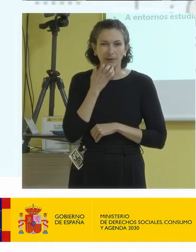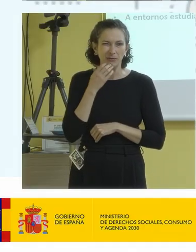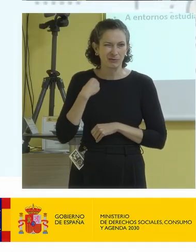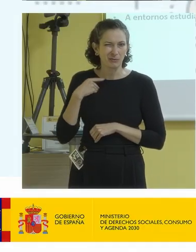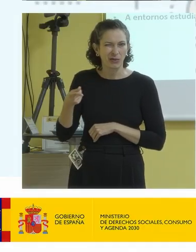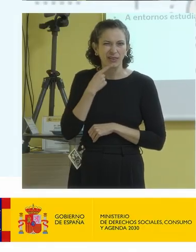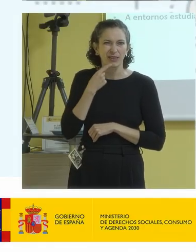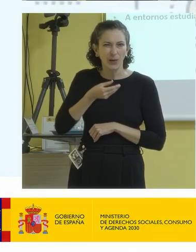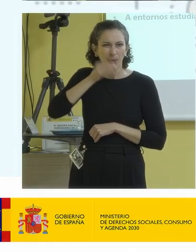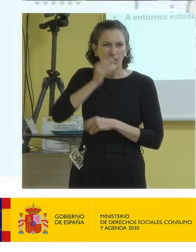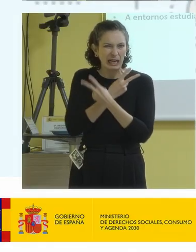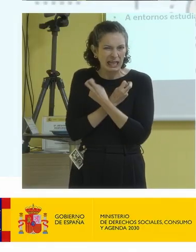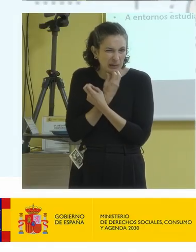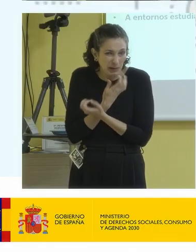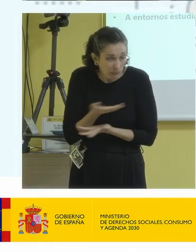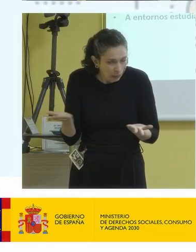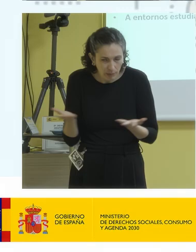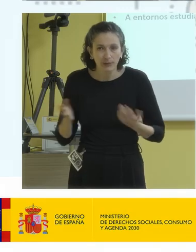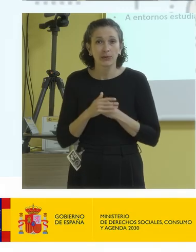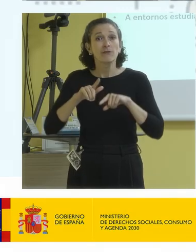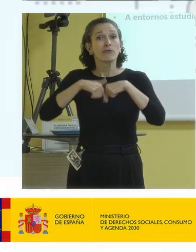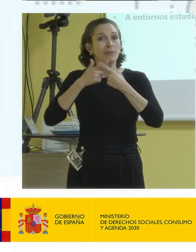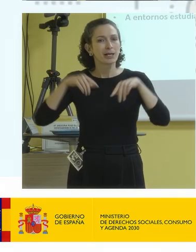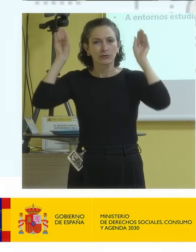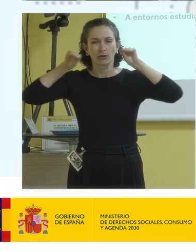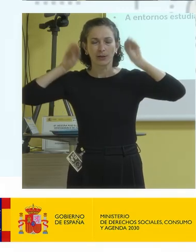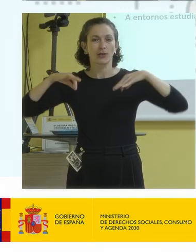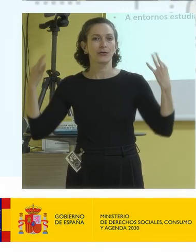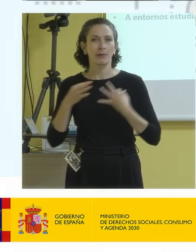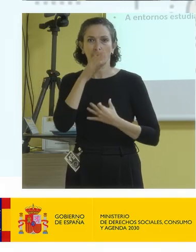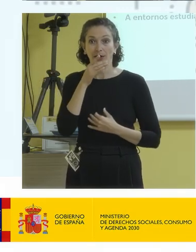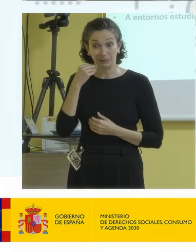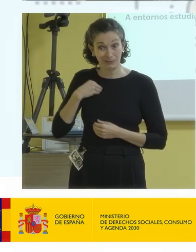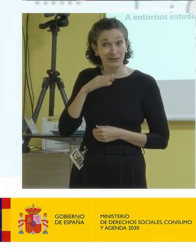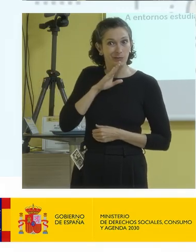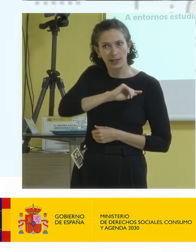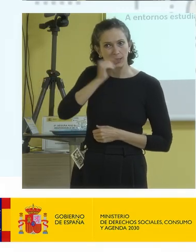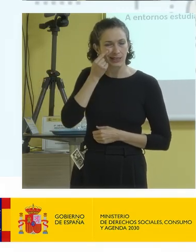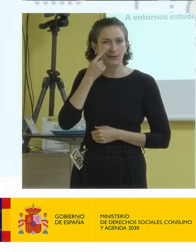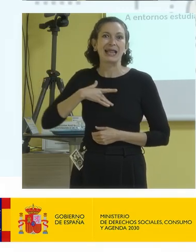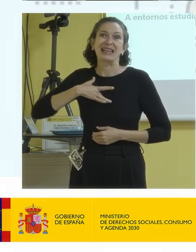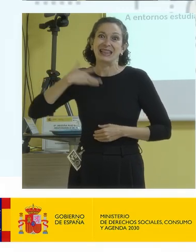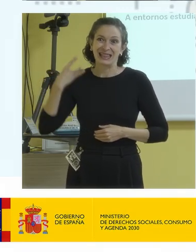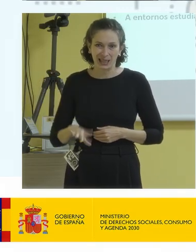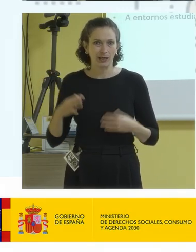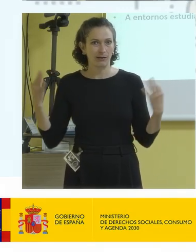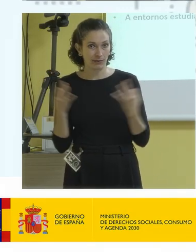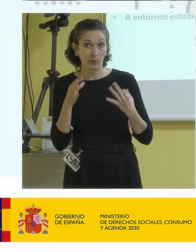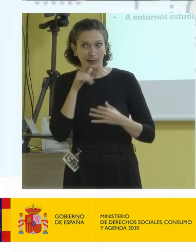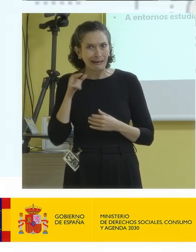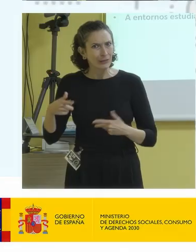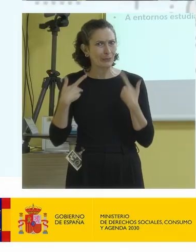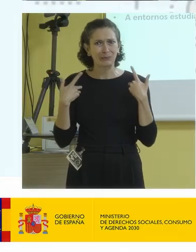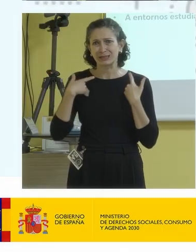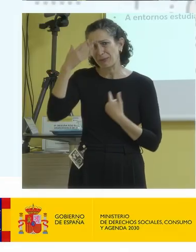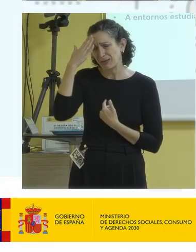así. Entonces, claro, hay que formar a las familias porque tienen que ser capaces de identificar esas cosas, porque son una de las grandes víctimas que vamos a